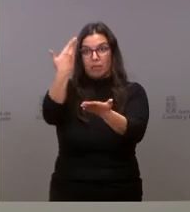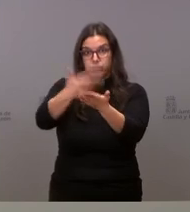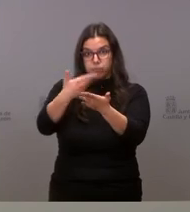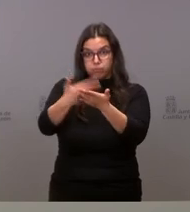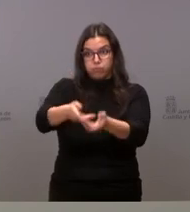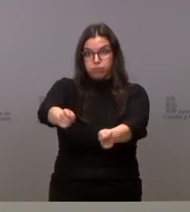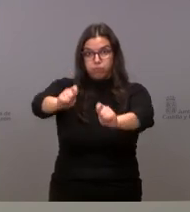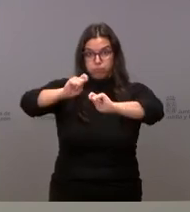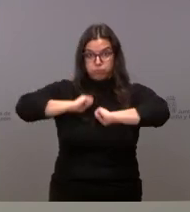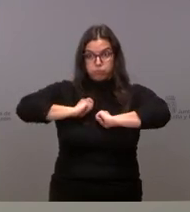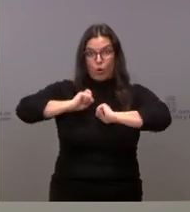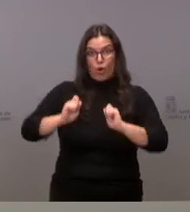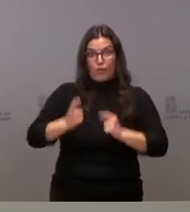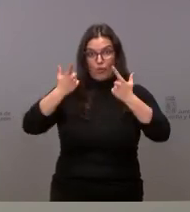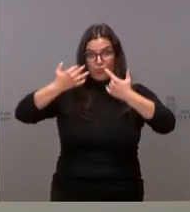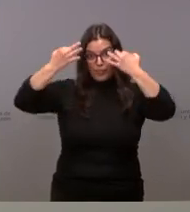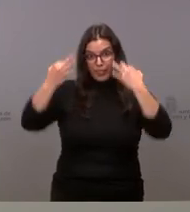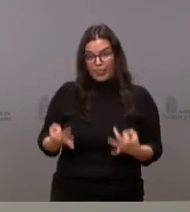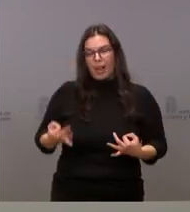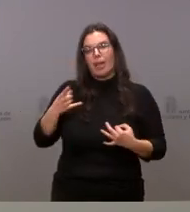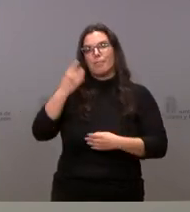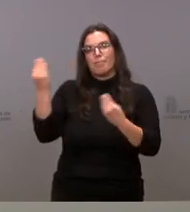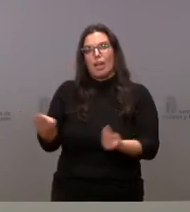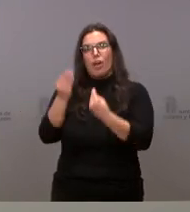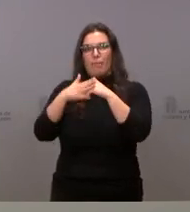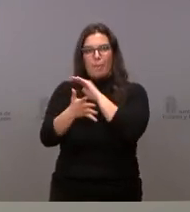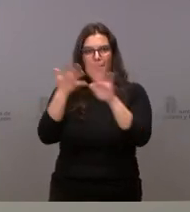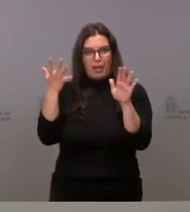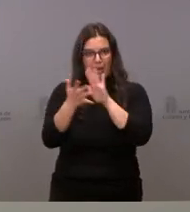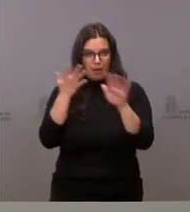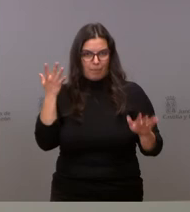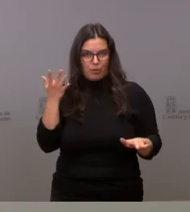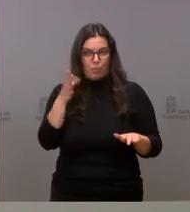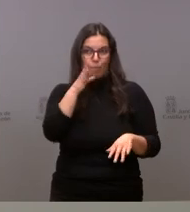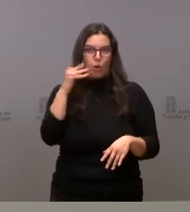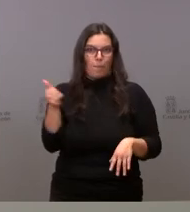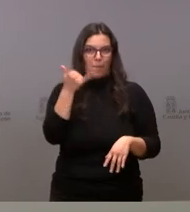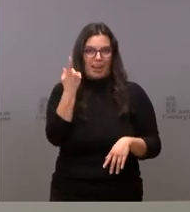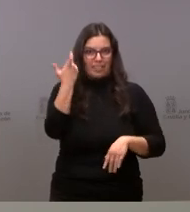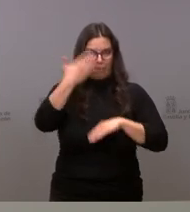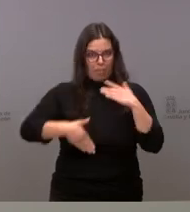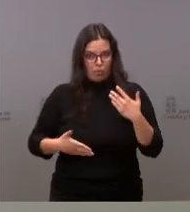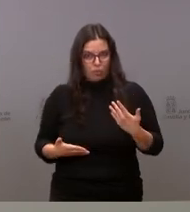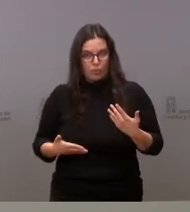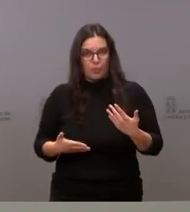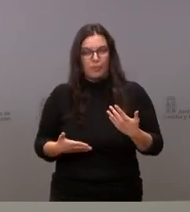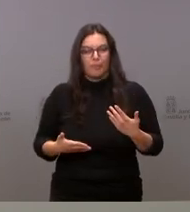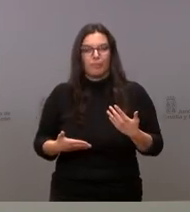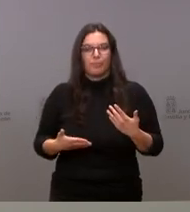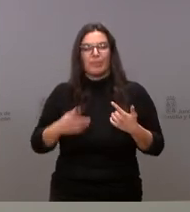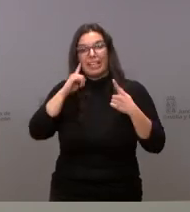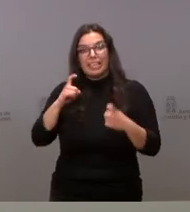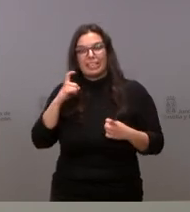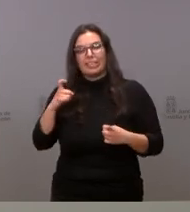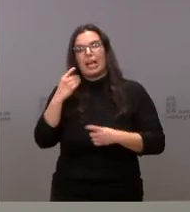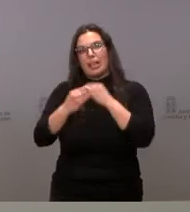que le llamen para hacerse un test se ha mejorado esa aplicación para que a la mayor brevedad posible y casi en el modo más breve se